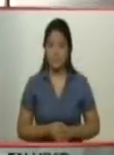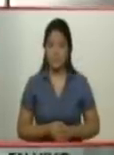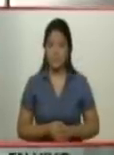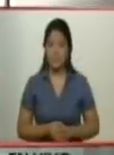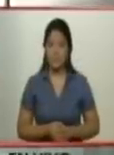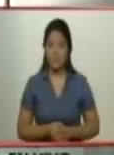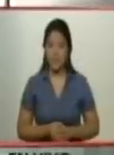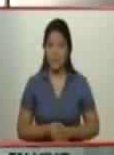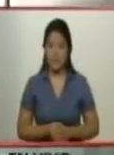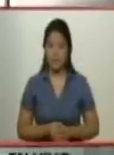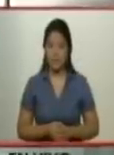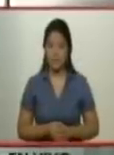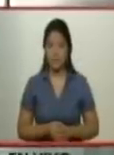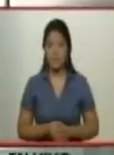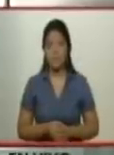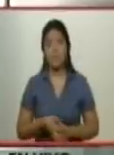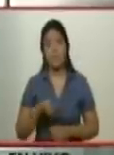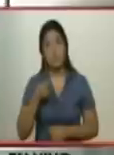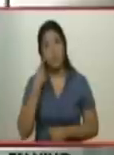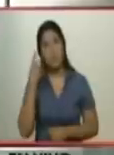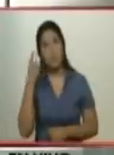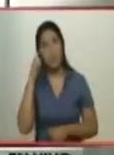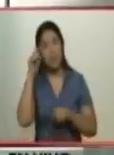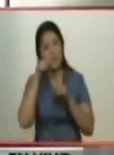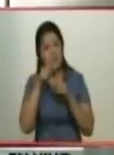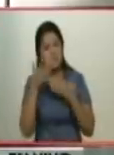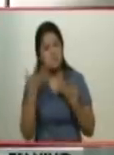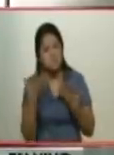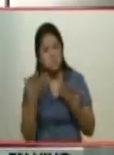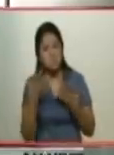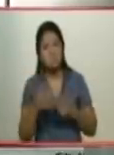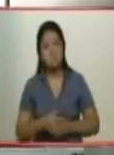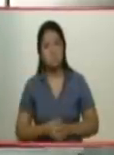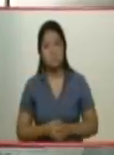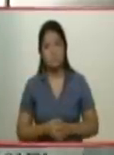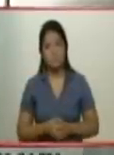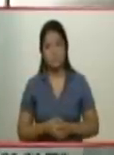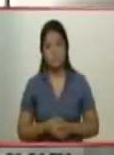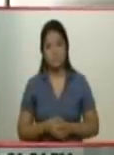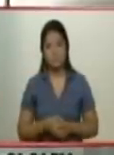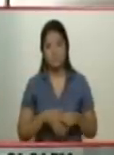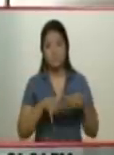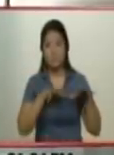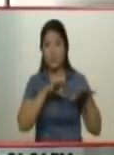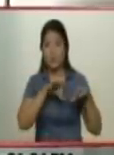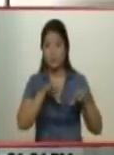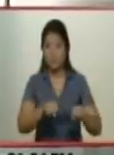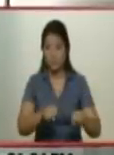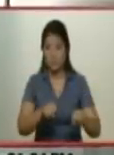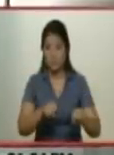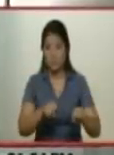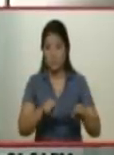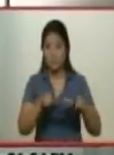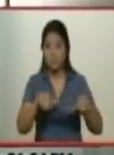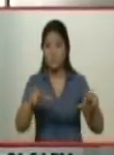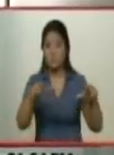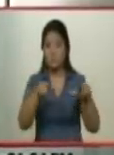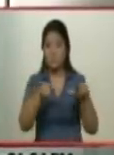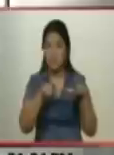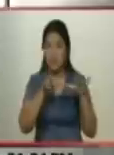y lo que buscaba esencialmente era ocupar una parte del territorio que estaba siendo